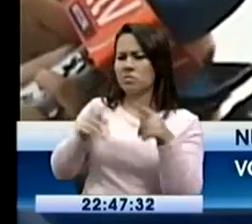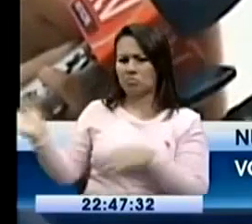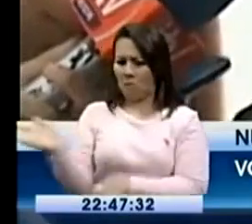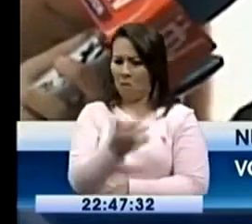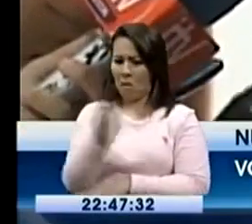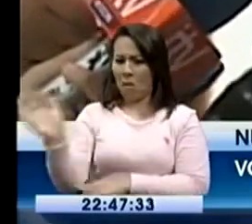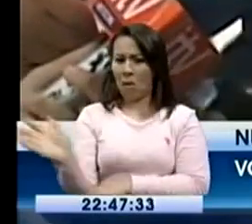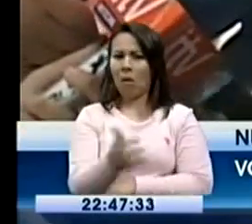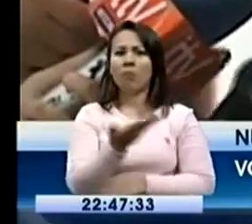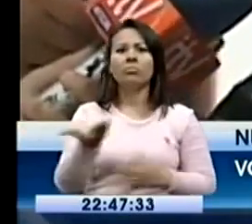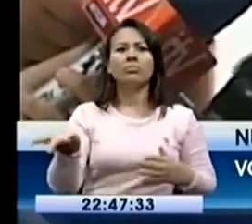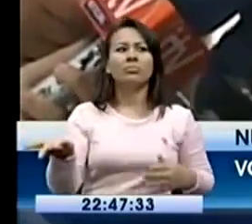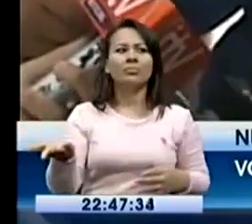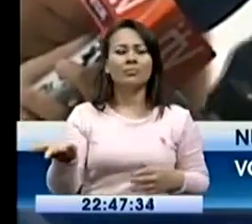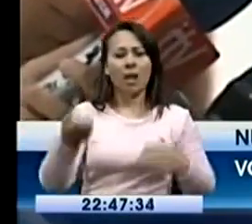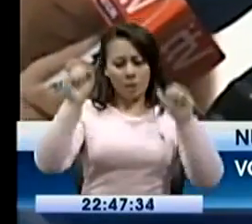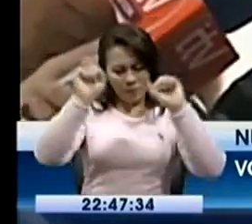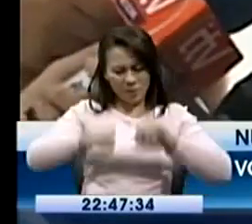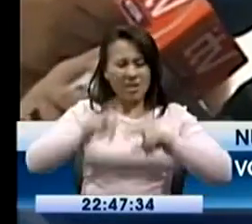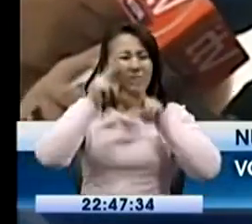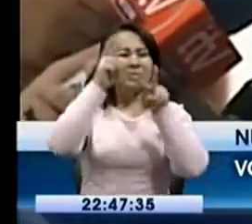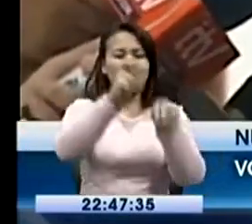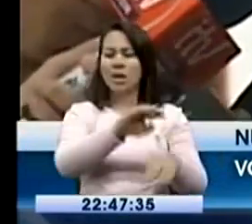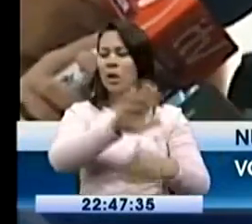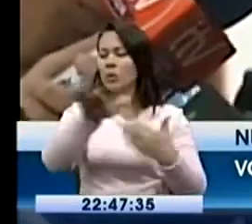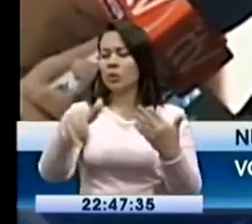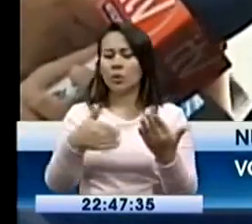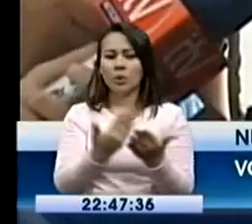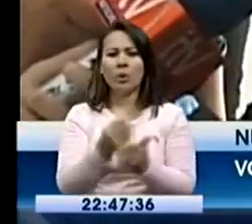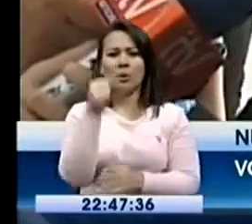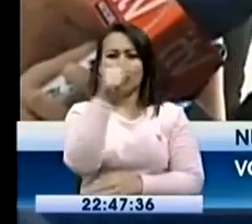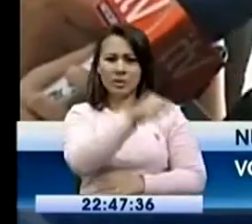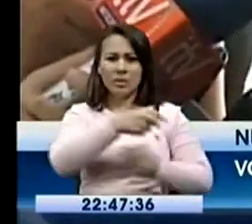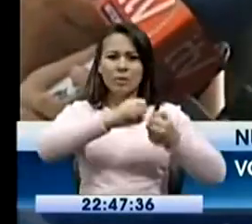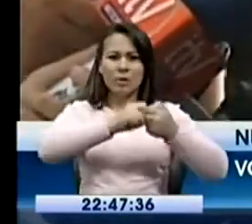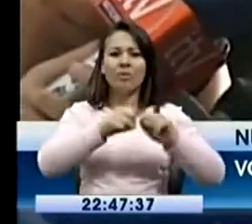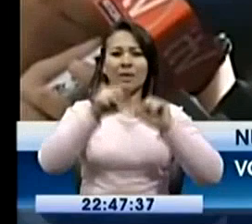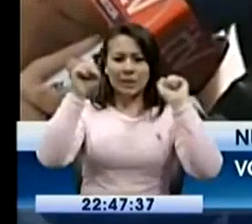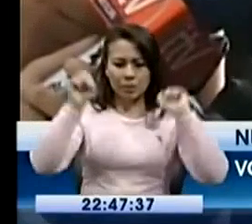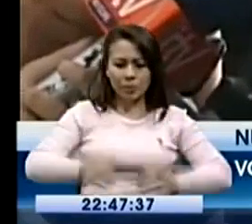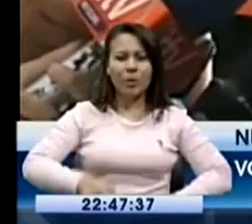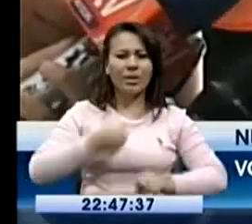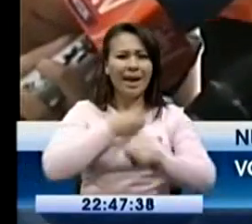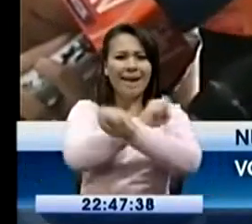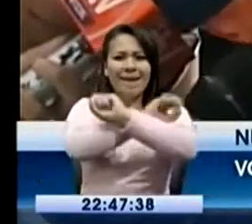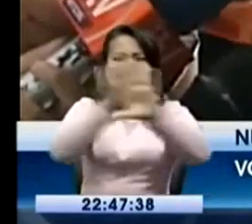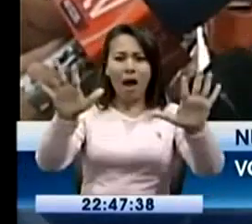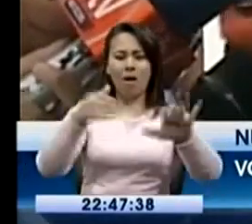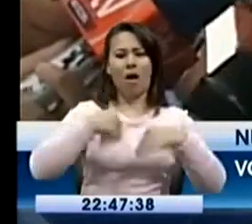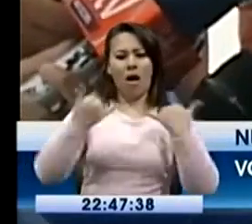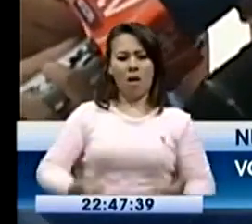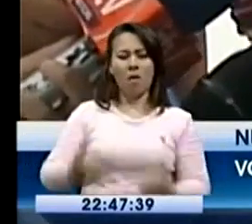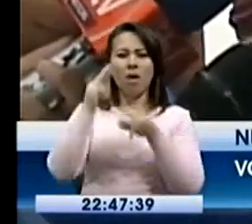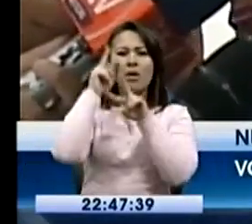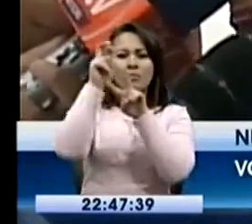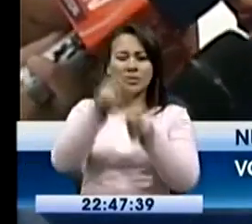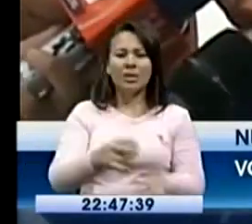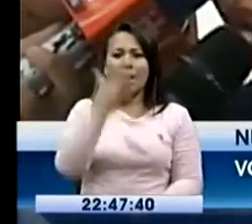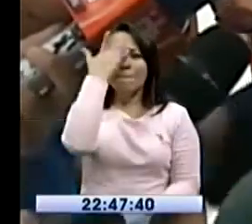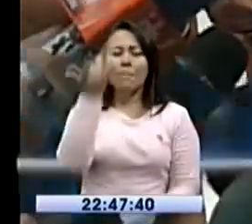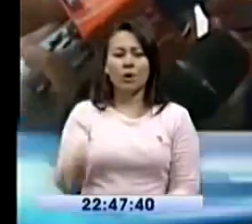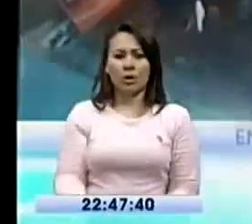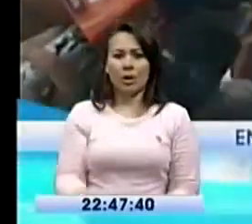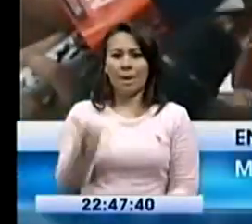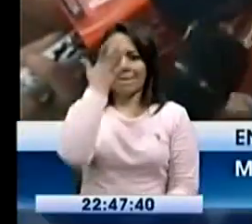creo que se puede investigar todo, pero este caso tiene que ser investigado ahora. ¿Por qué? Porque pasó en